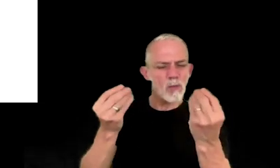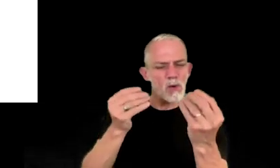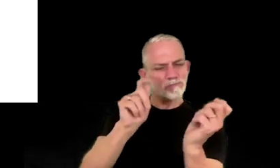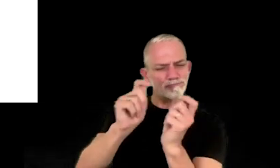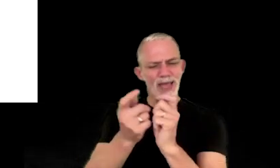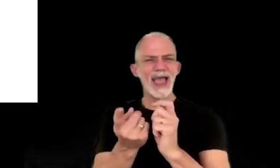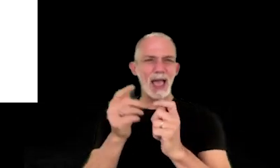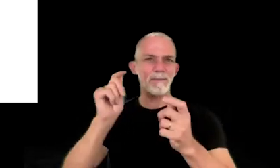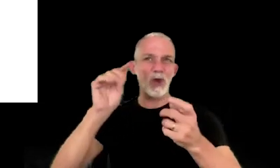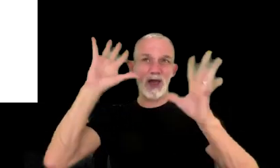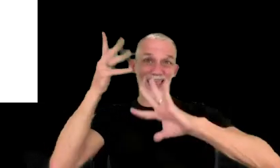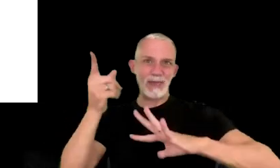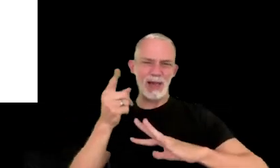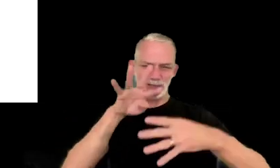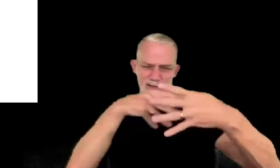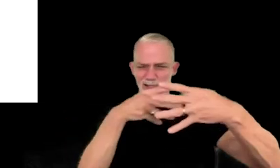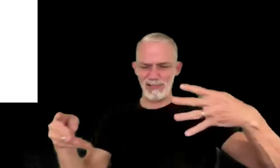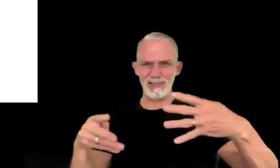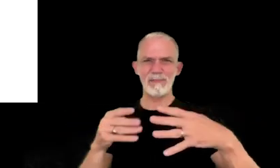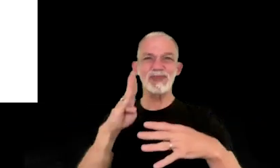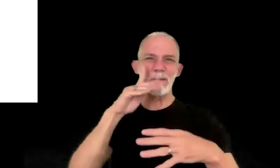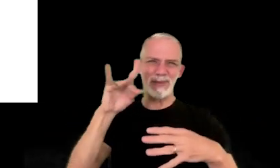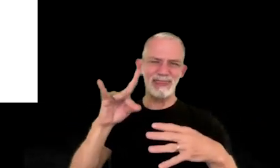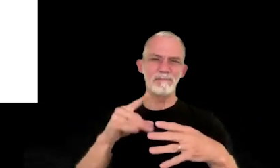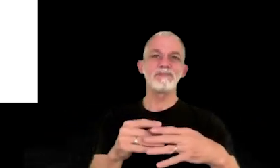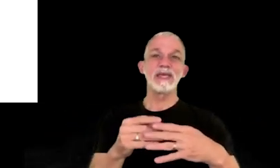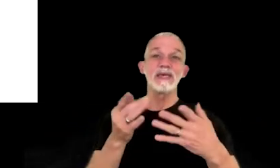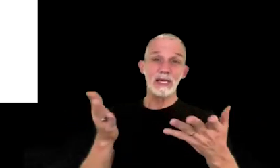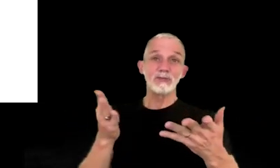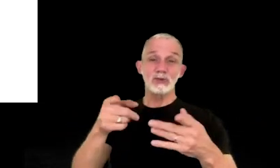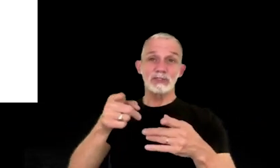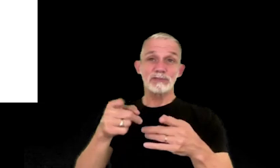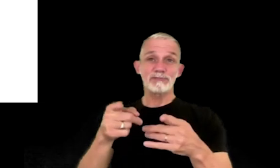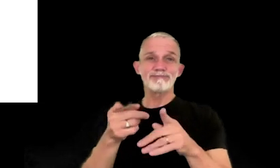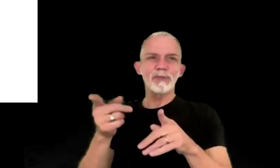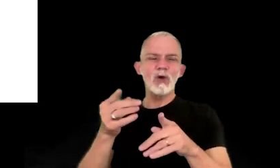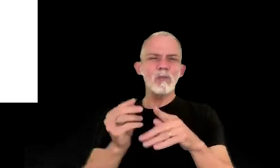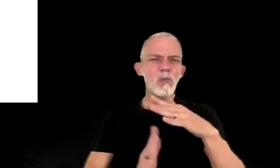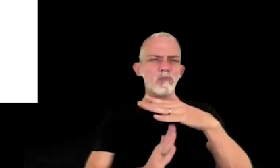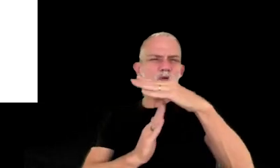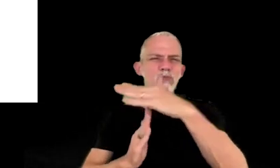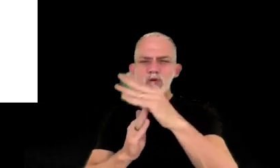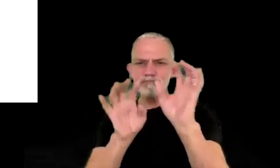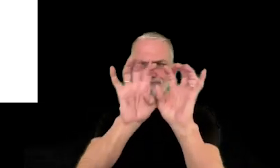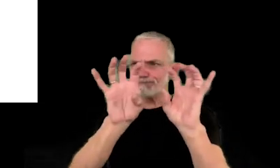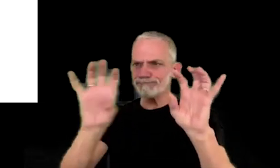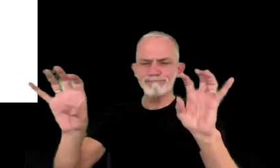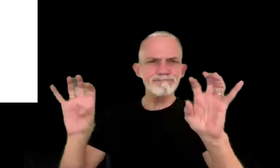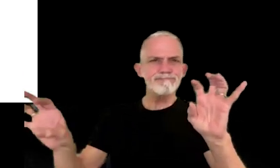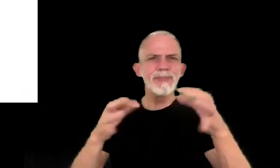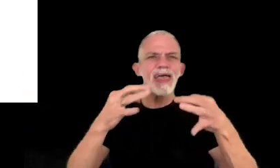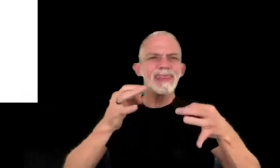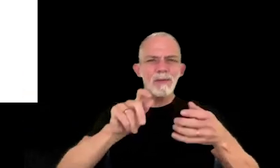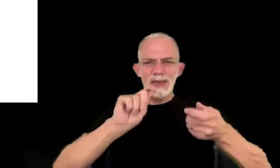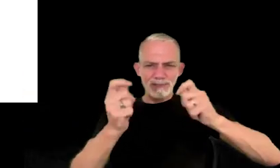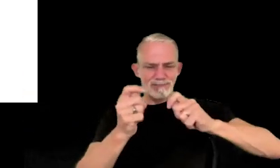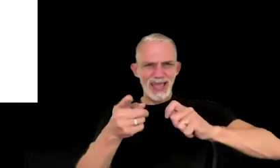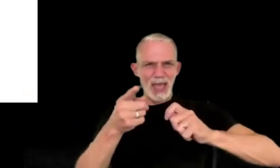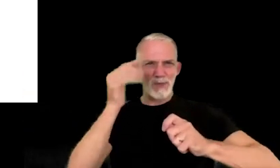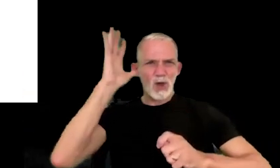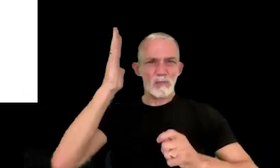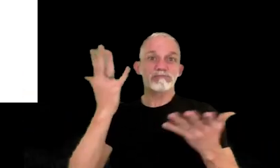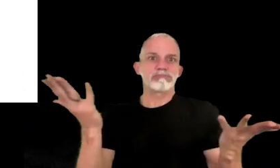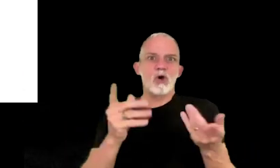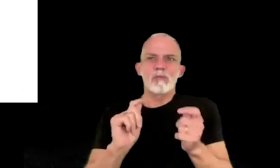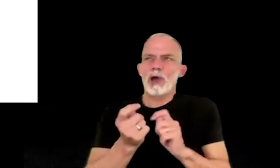climático. Entonces acá tenemos distintas áreas de política y las áreas centrales donde se va a desarrollar el tema de qué hacer con el